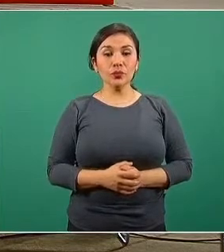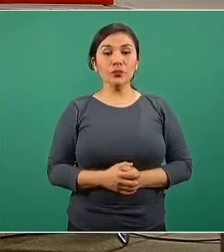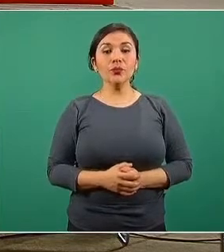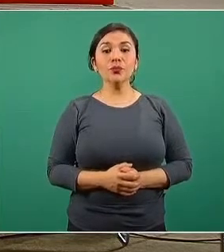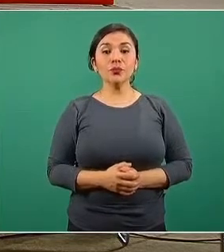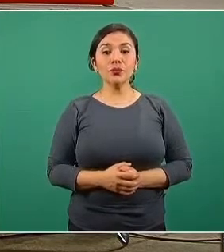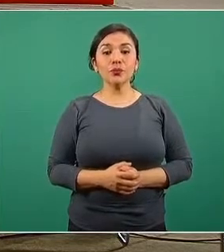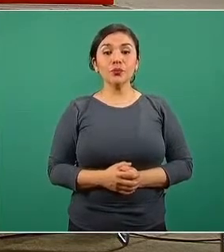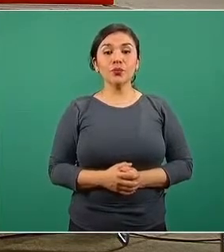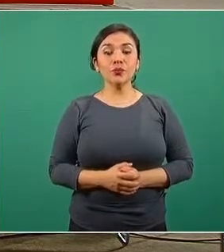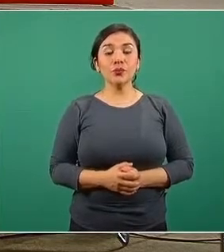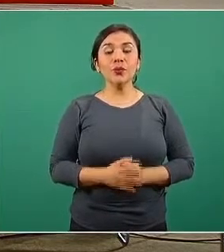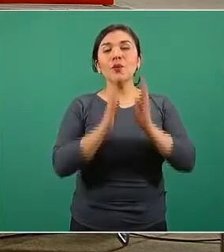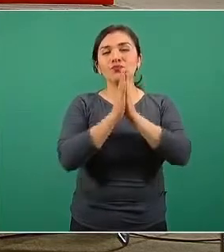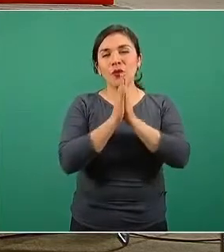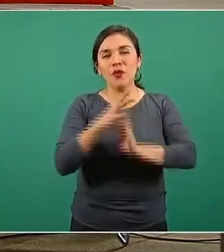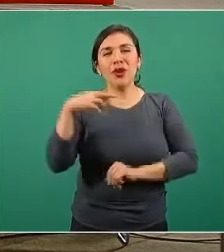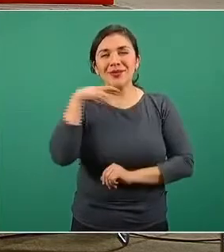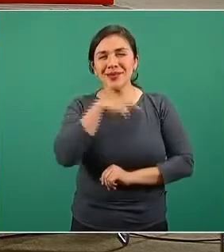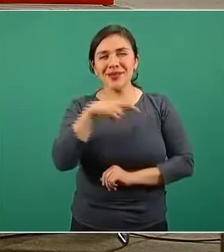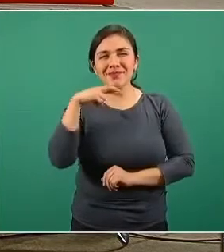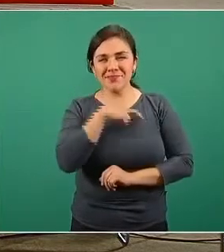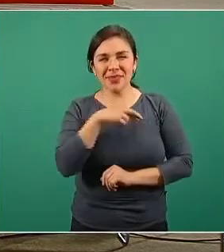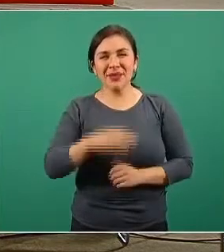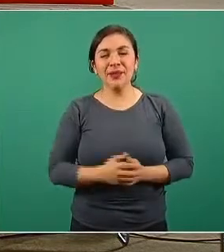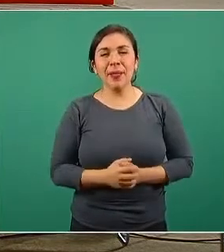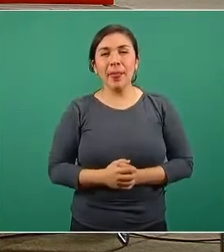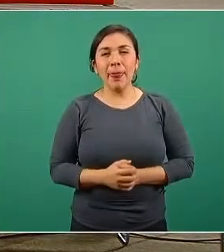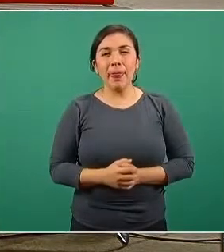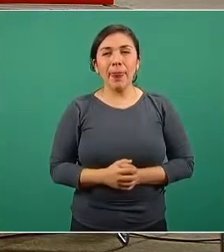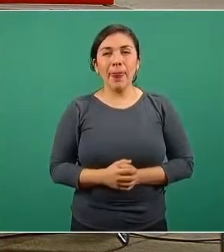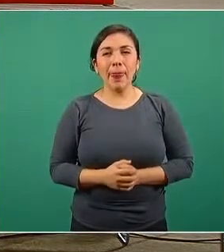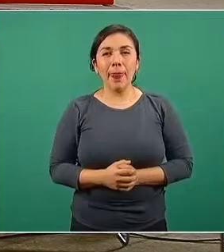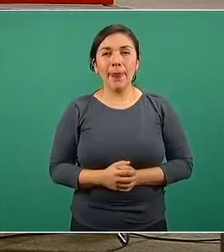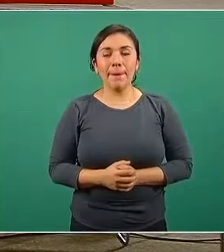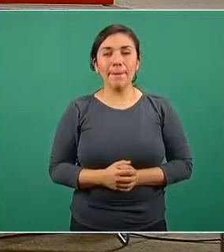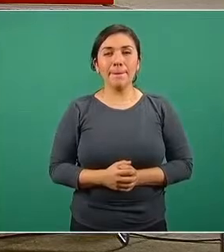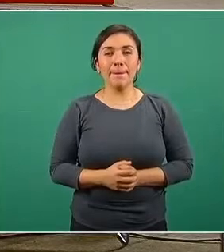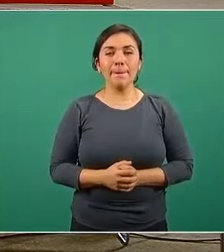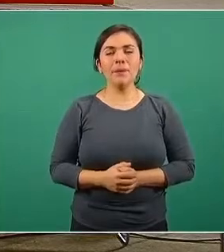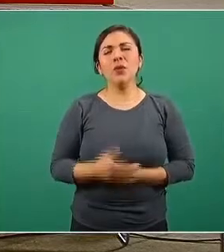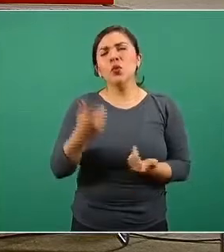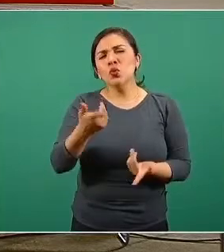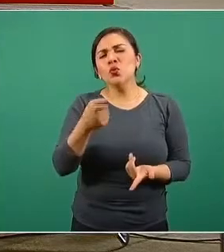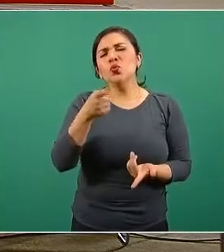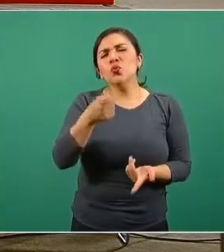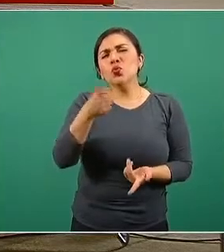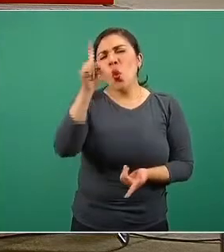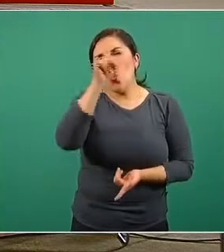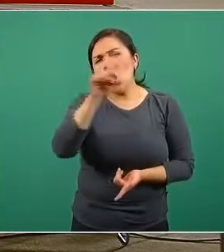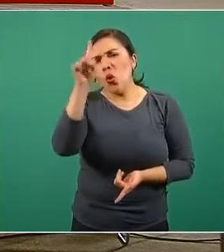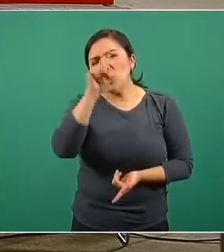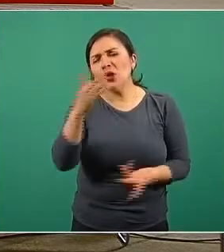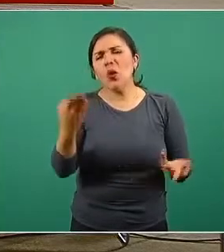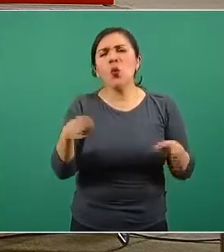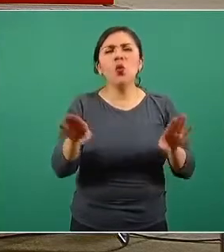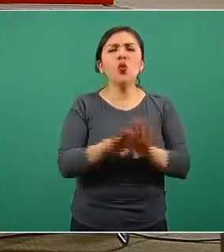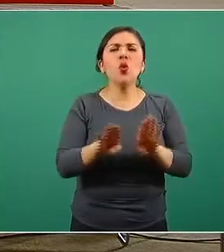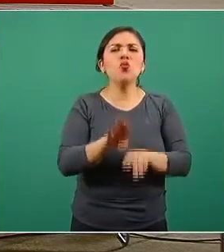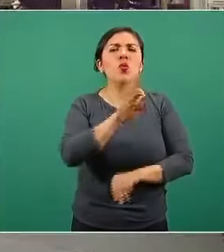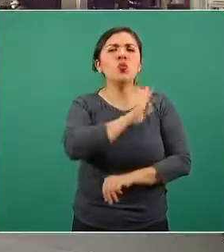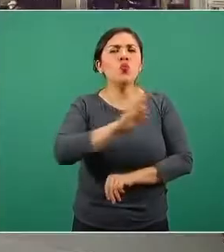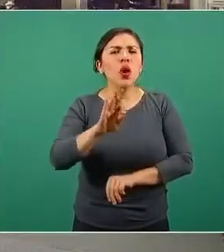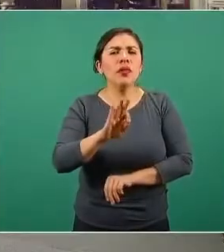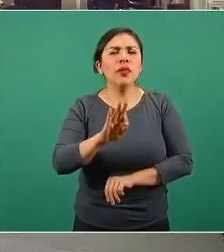Gracias. Si pudiera ser rápida y si no, ya se responde en redes. Un consejo, una recomendación por cómo se podría